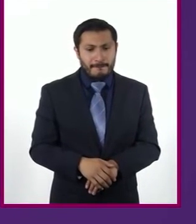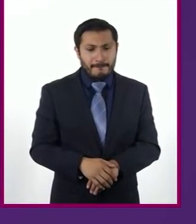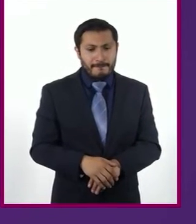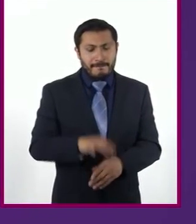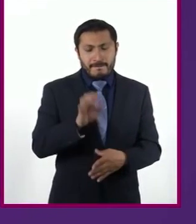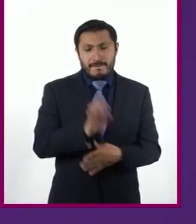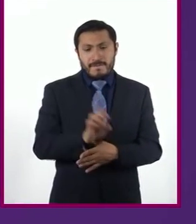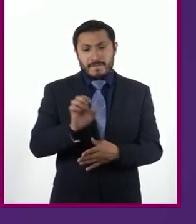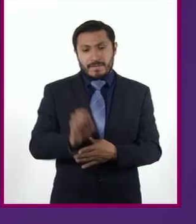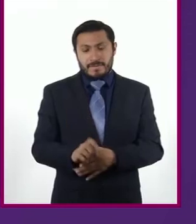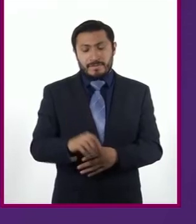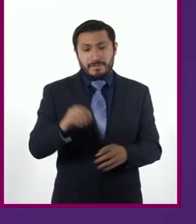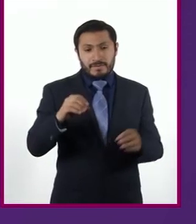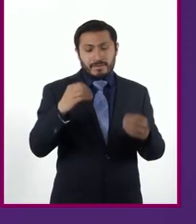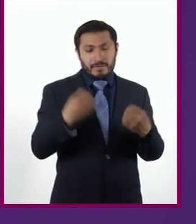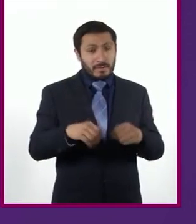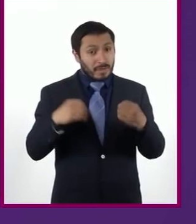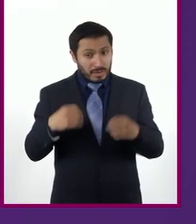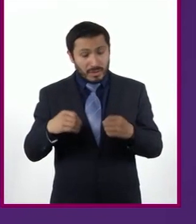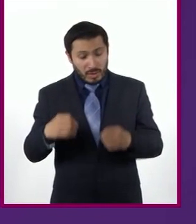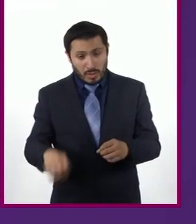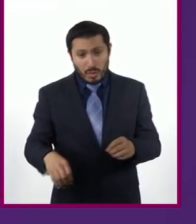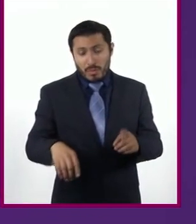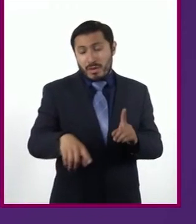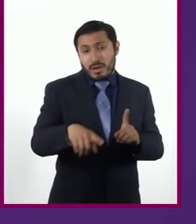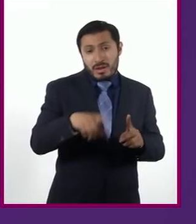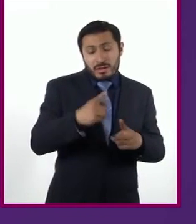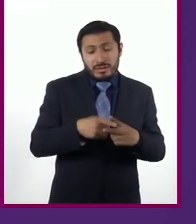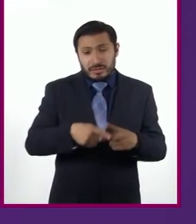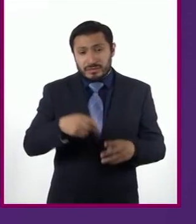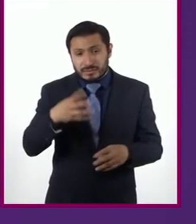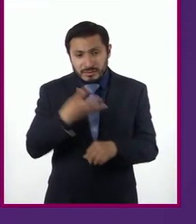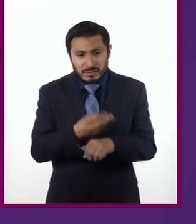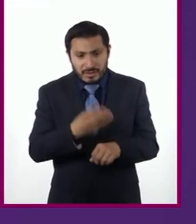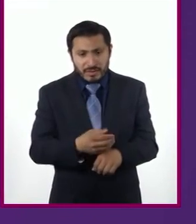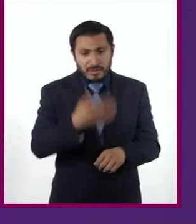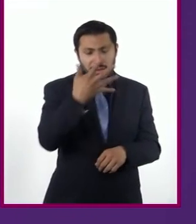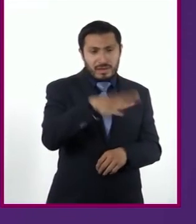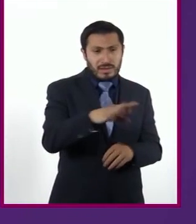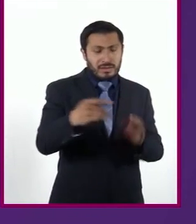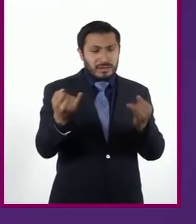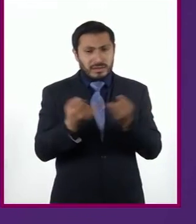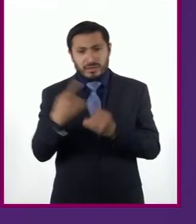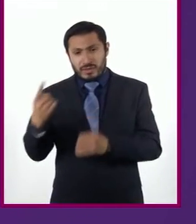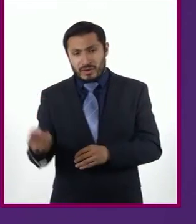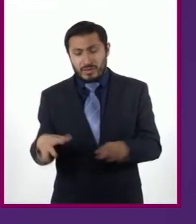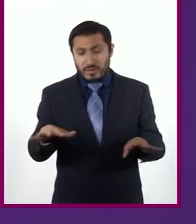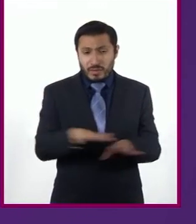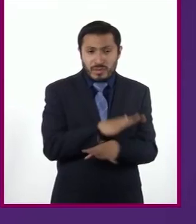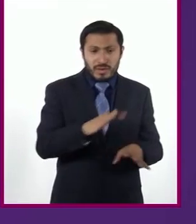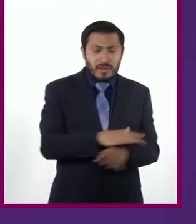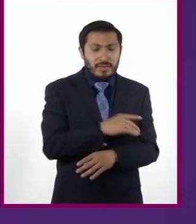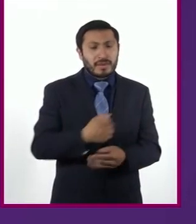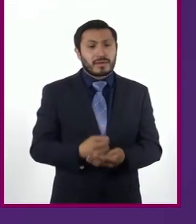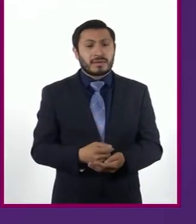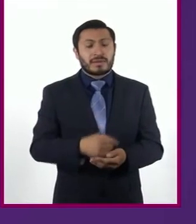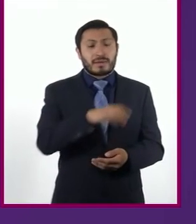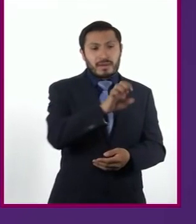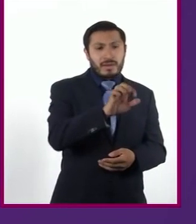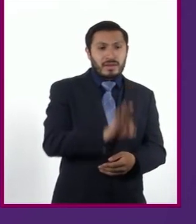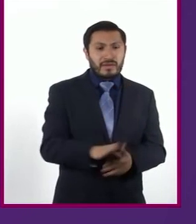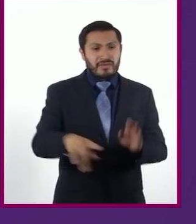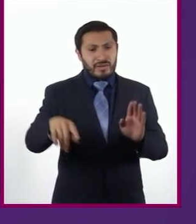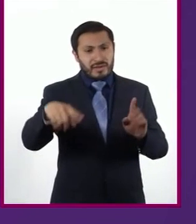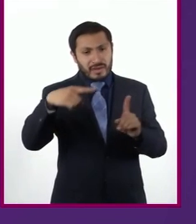Haciendo las operaciones, 10 décimos es igual a 1 y haciendo la sustitución le restamos EF